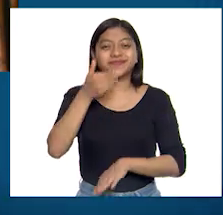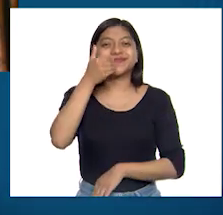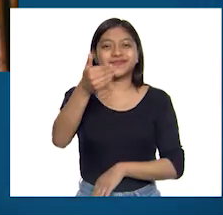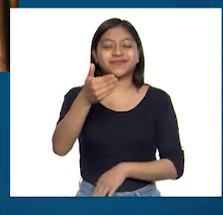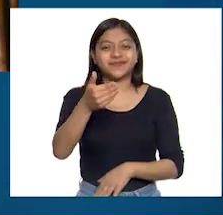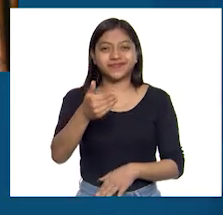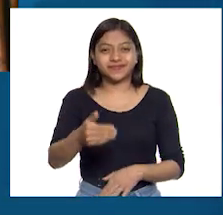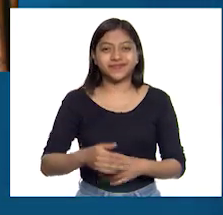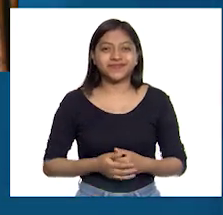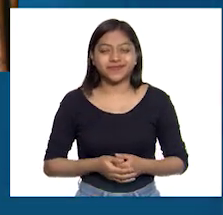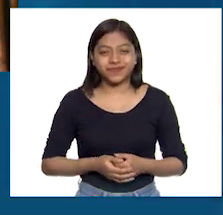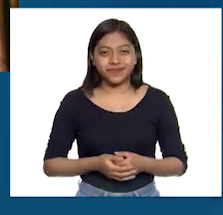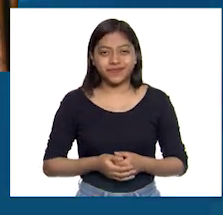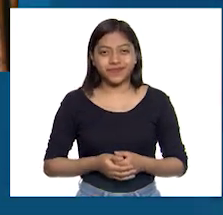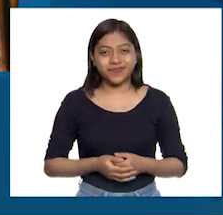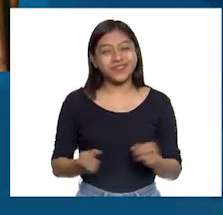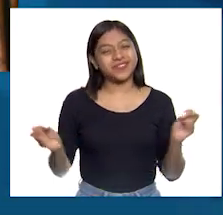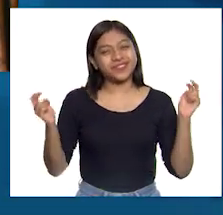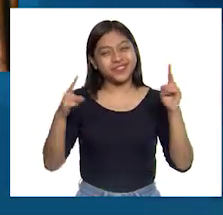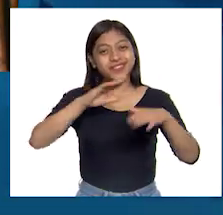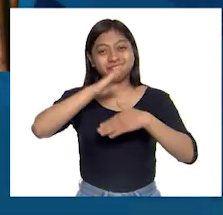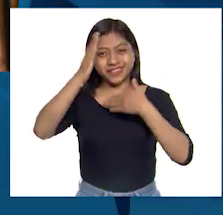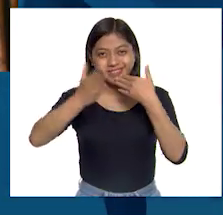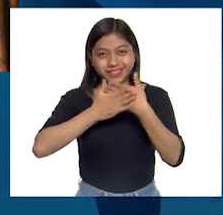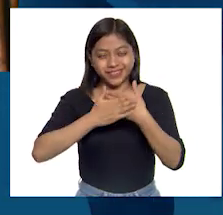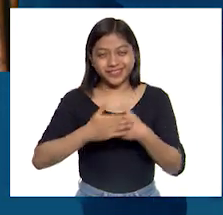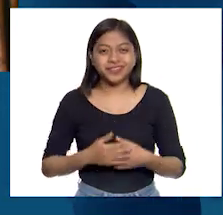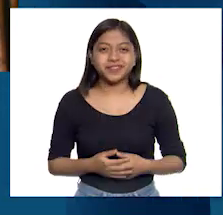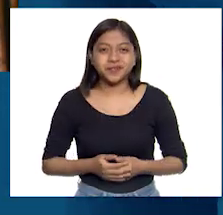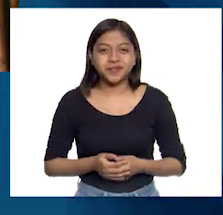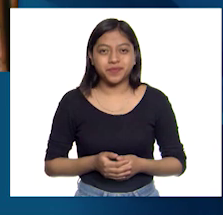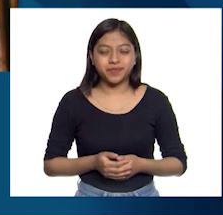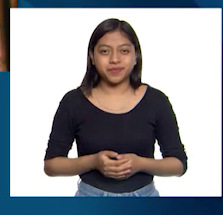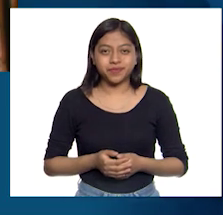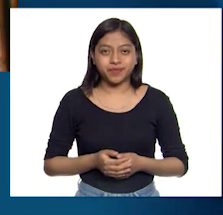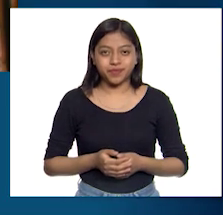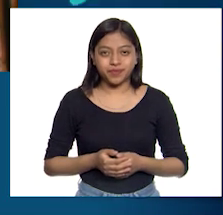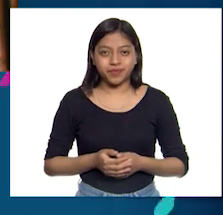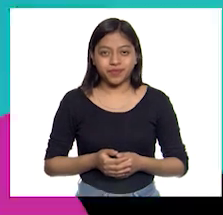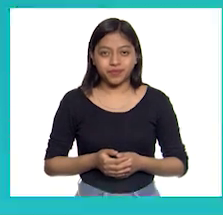¡Muy bien! ¡Nos vemos pronto!